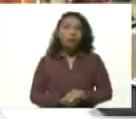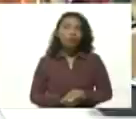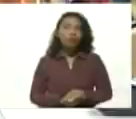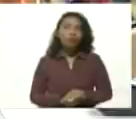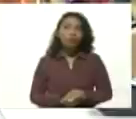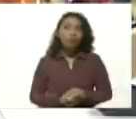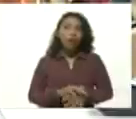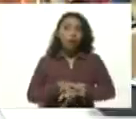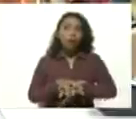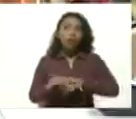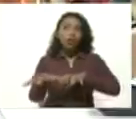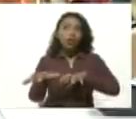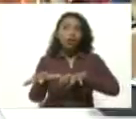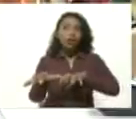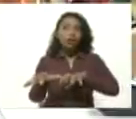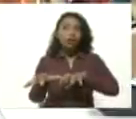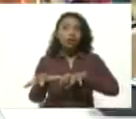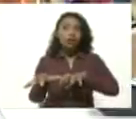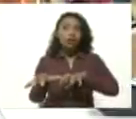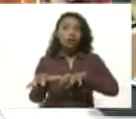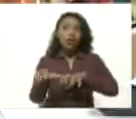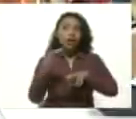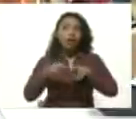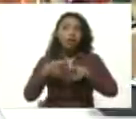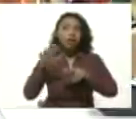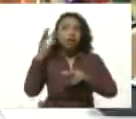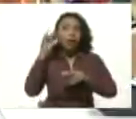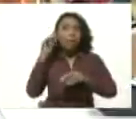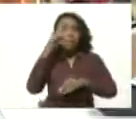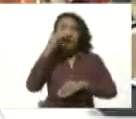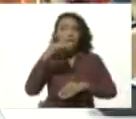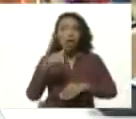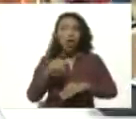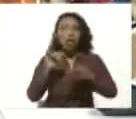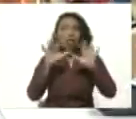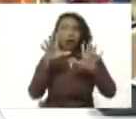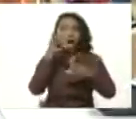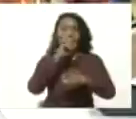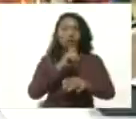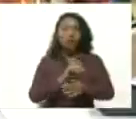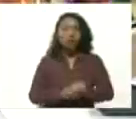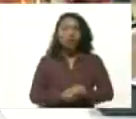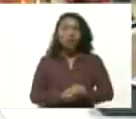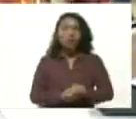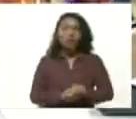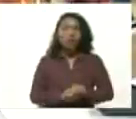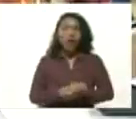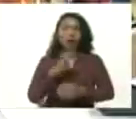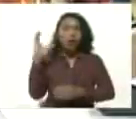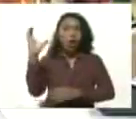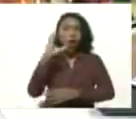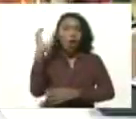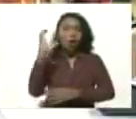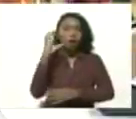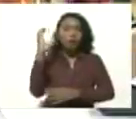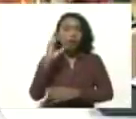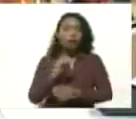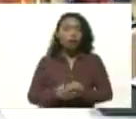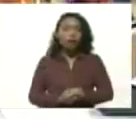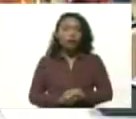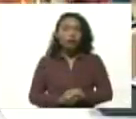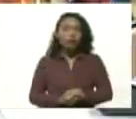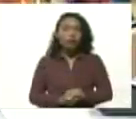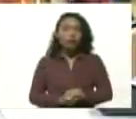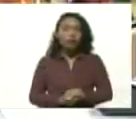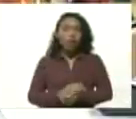La mayoría de ellas, niñas menores de 10 años, violaciones. En Colombia,